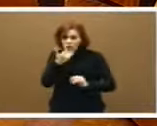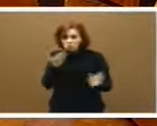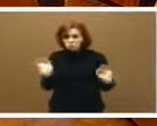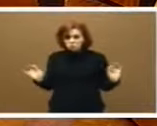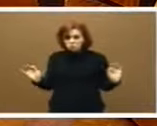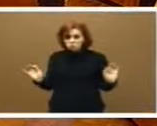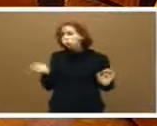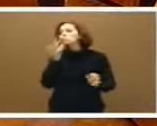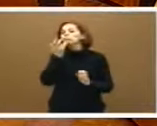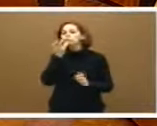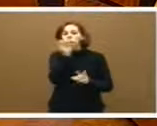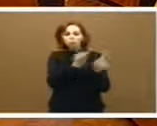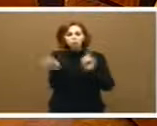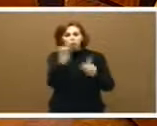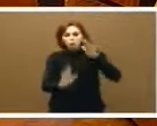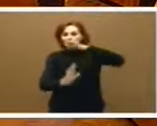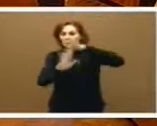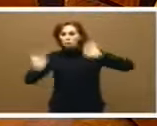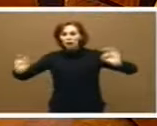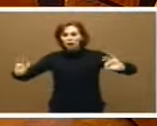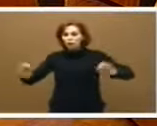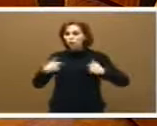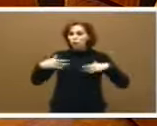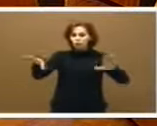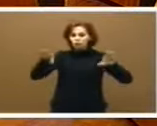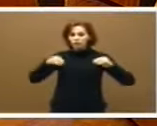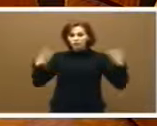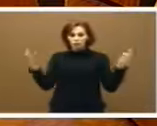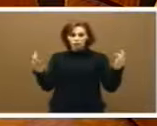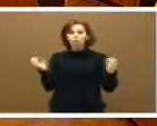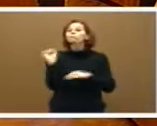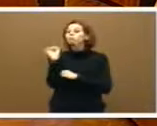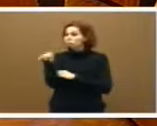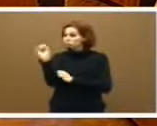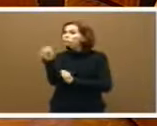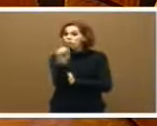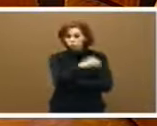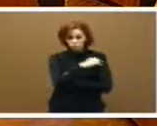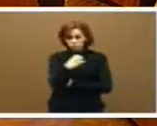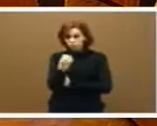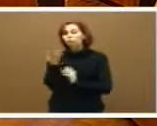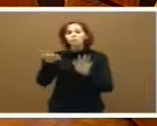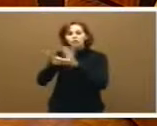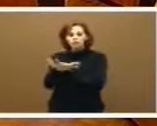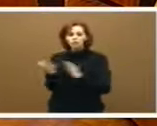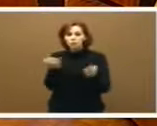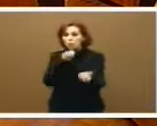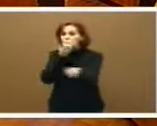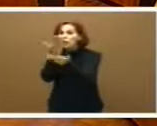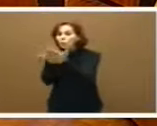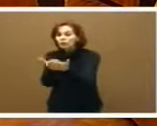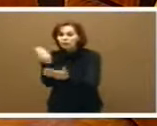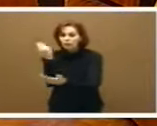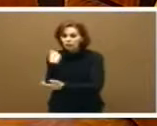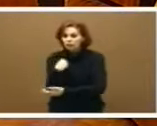Si no hay ninguna objeción, señorías, entiende esta presidencia que el pleno acuerda por asentimiento que la propuesta de esta presidencia sea la